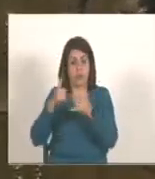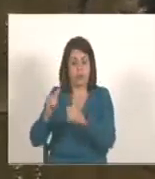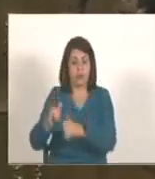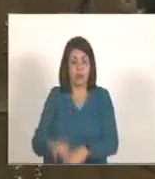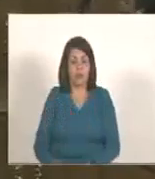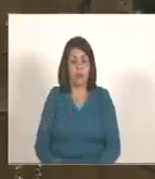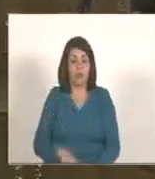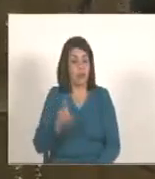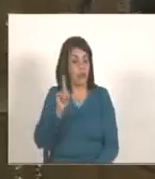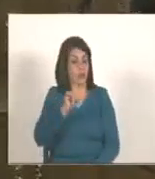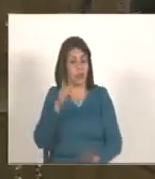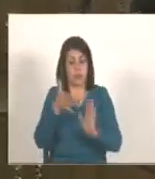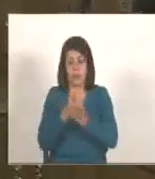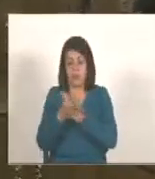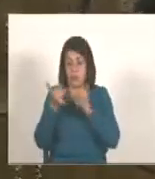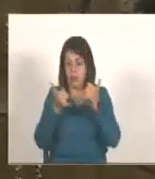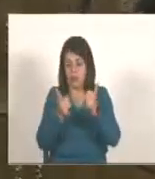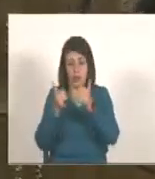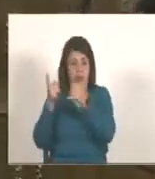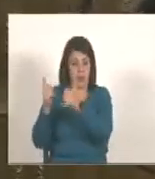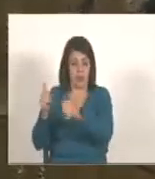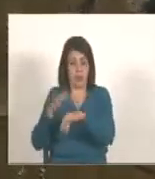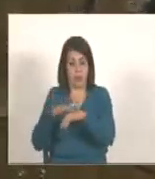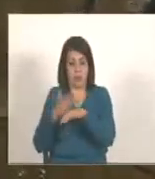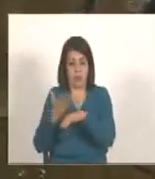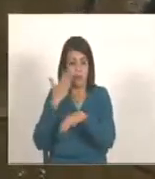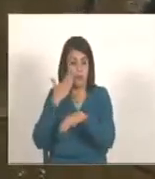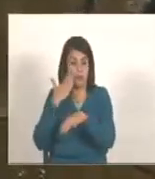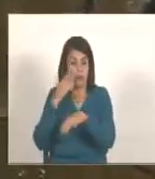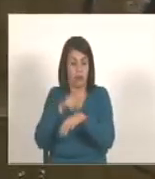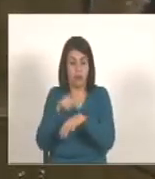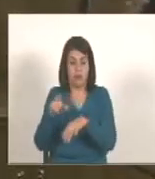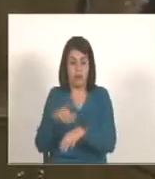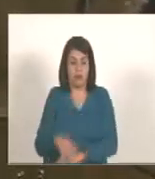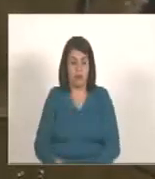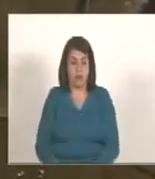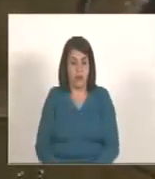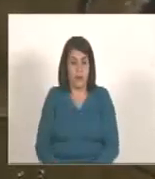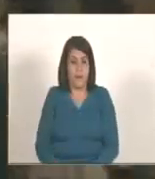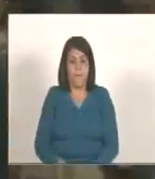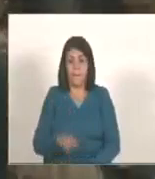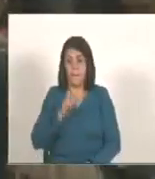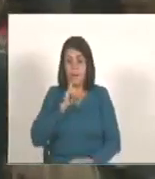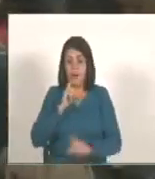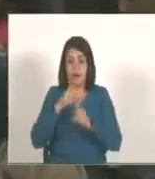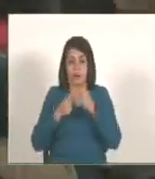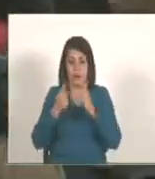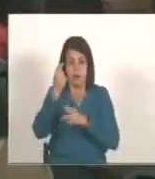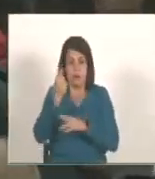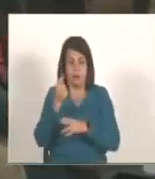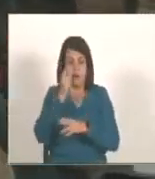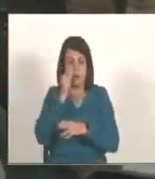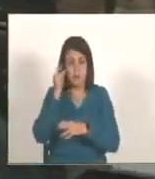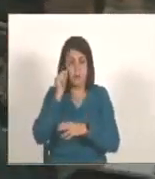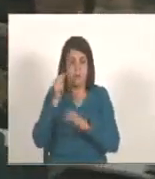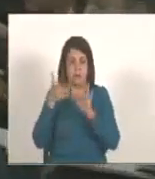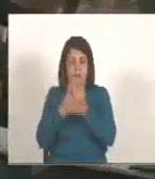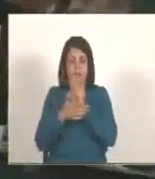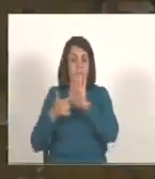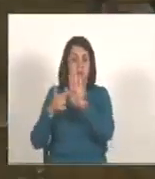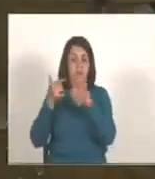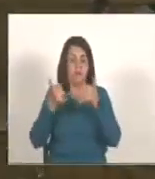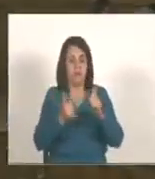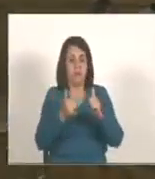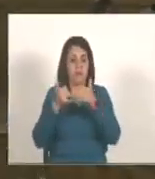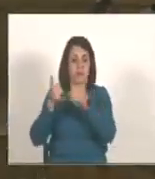hijos. Y no me refiero a las hijas, a los hijos, a las madres y a los padres de las diputadas y diputados. Me refiero a las